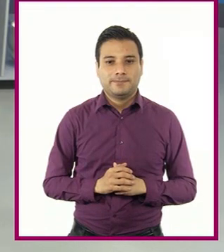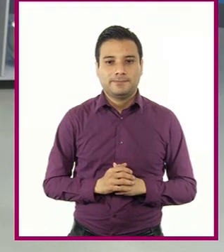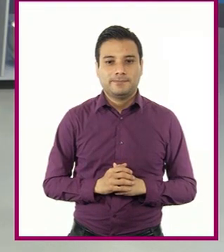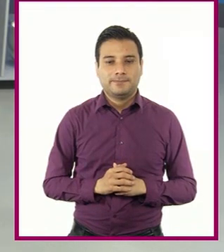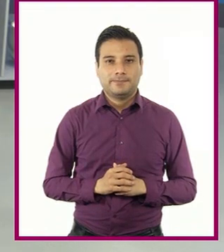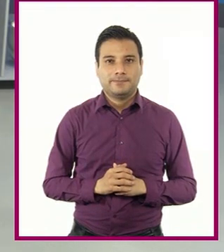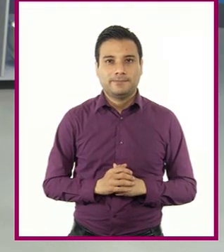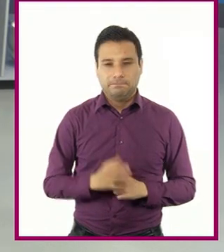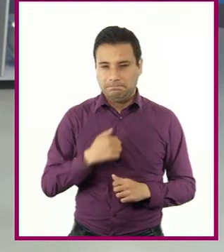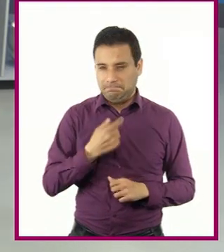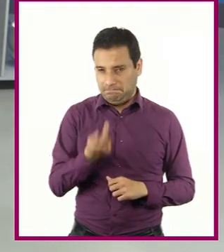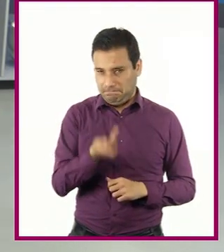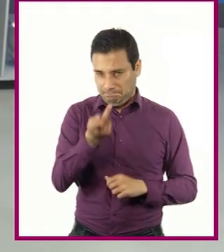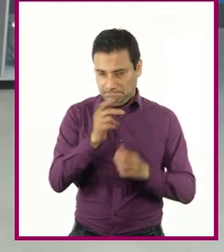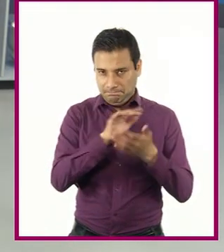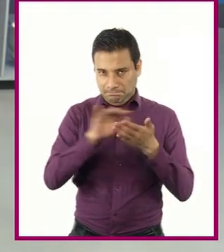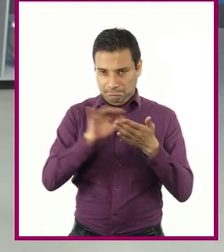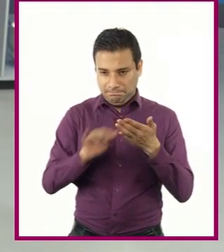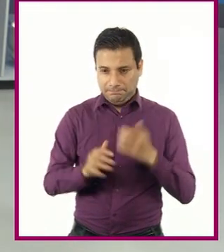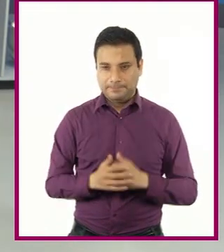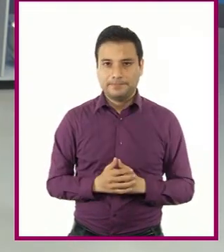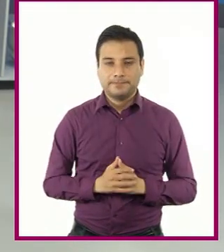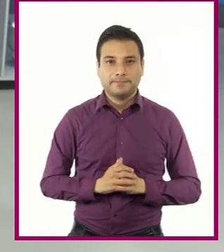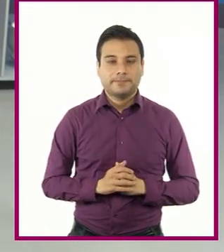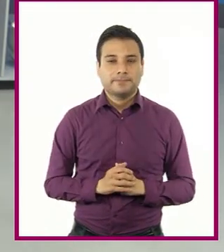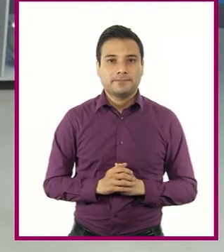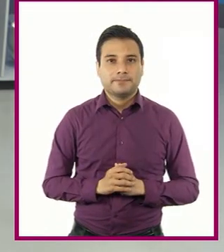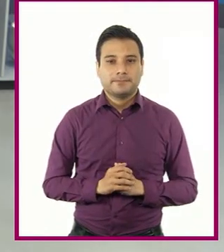Leeré una pregunta más.